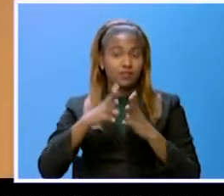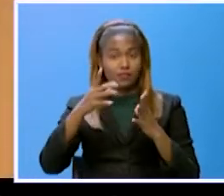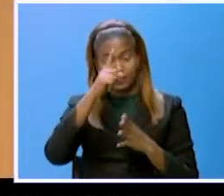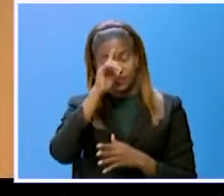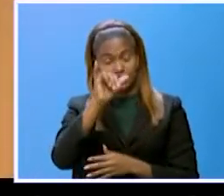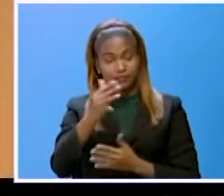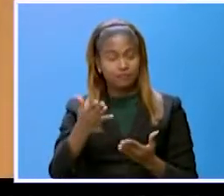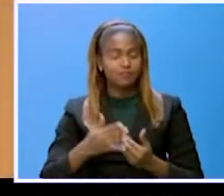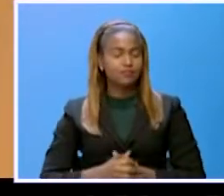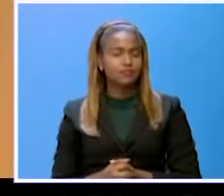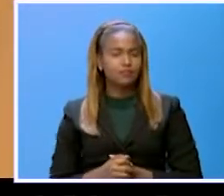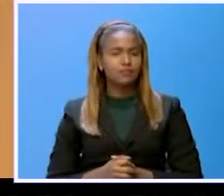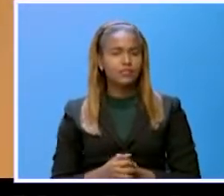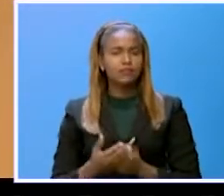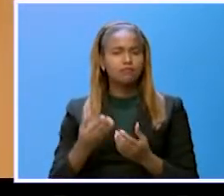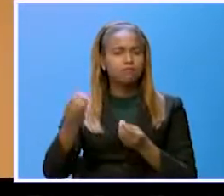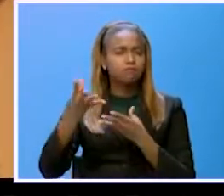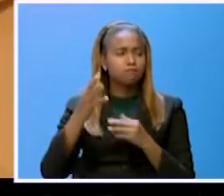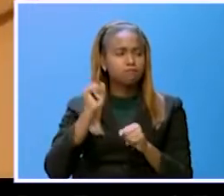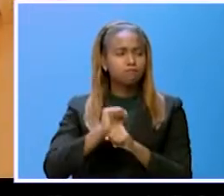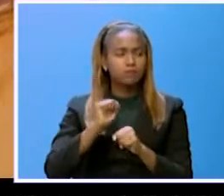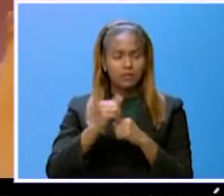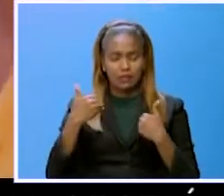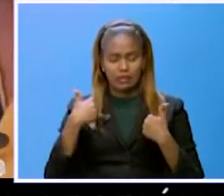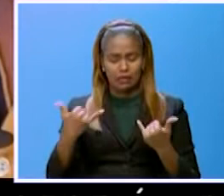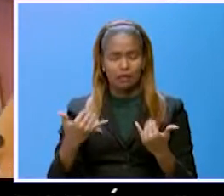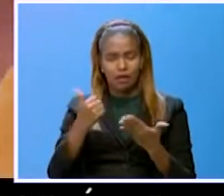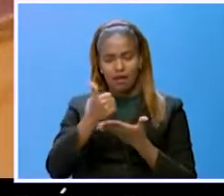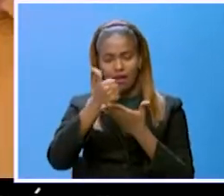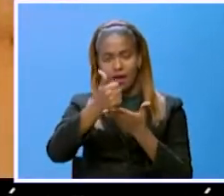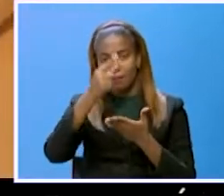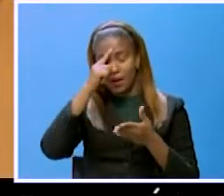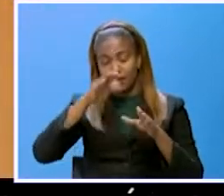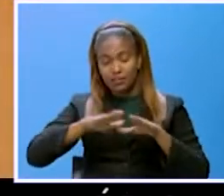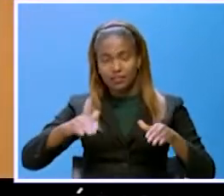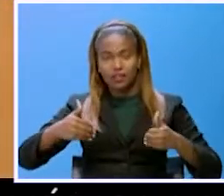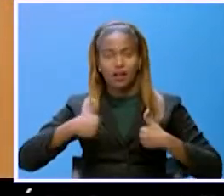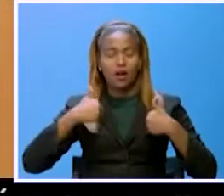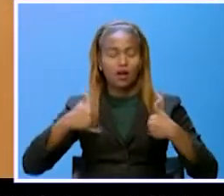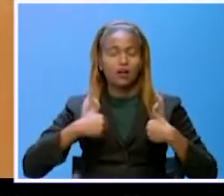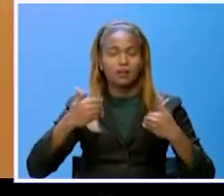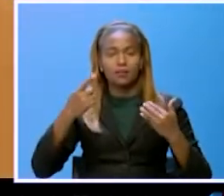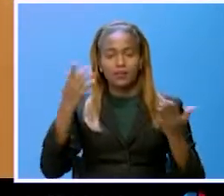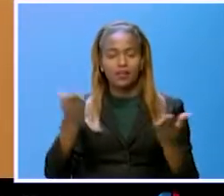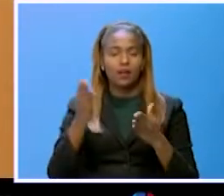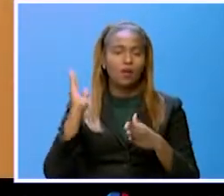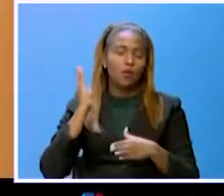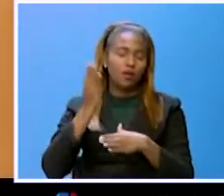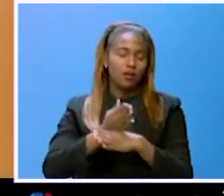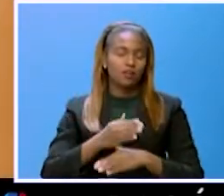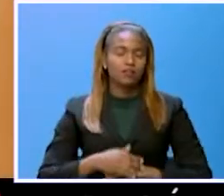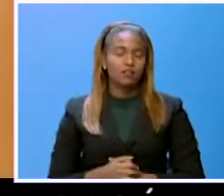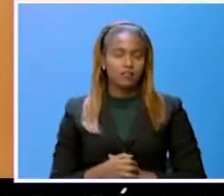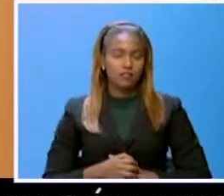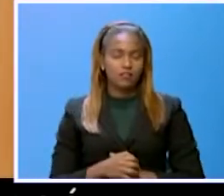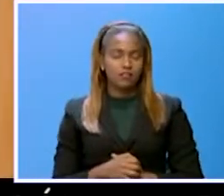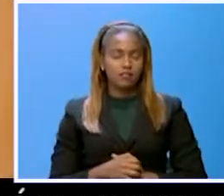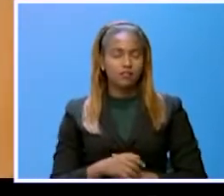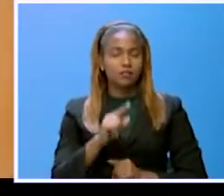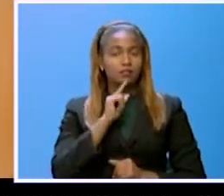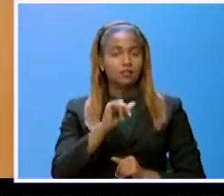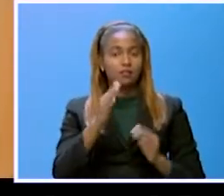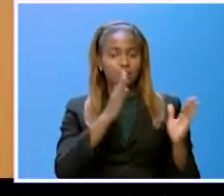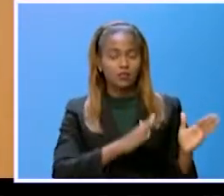Bonao. Cuéntame el trabajo que estás haciendo en beneficio de la niñez y de la juventud en tu municipio de Bonao. Sí, mira, ahora yo tengo un